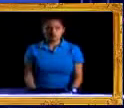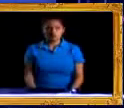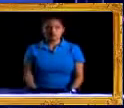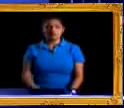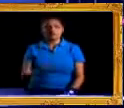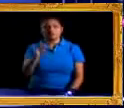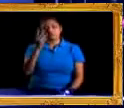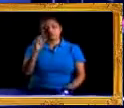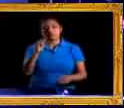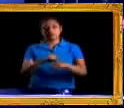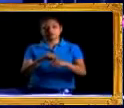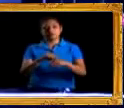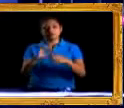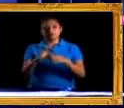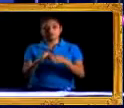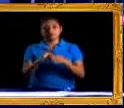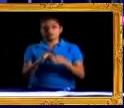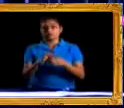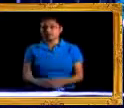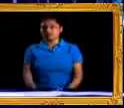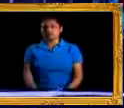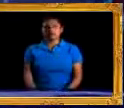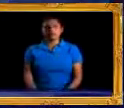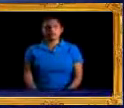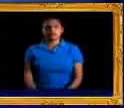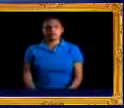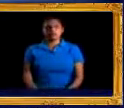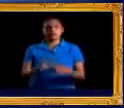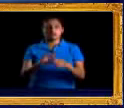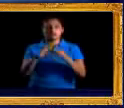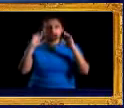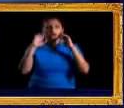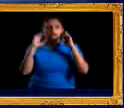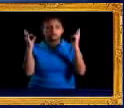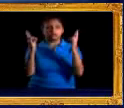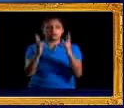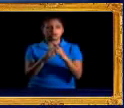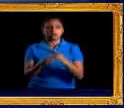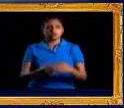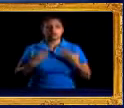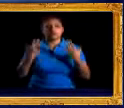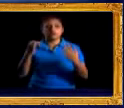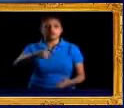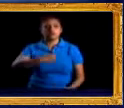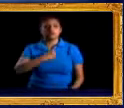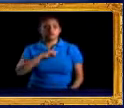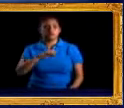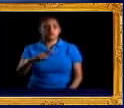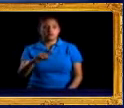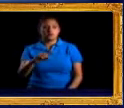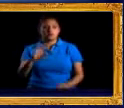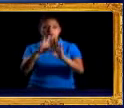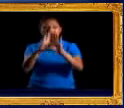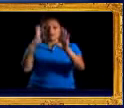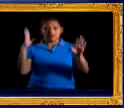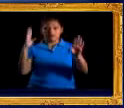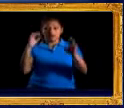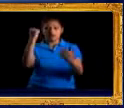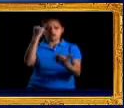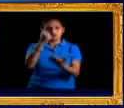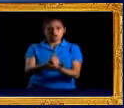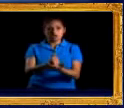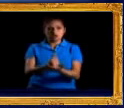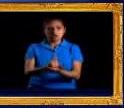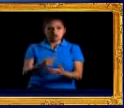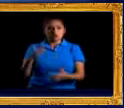tres tiempos de la revelación dados a Juan son abrir los sellos. El Cordero de Dios es el que abre los sellos para